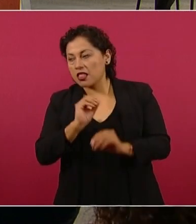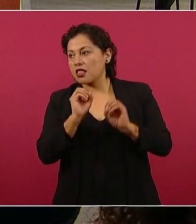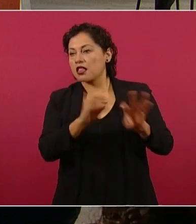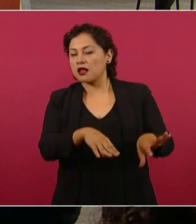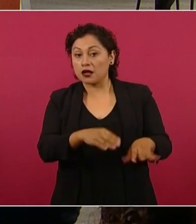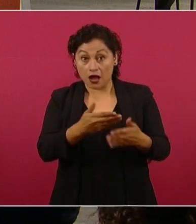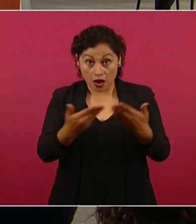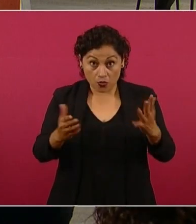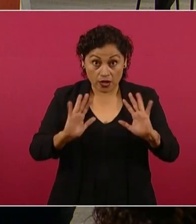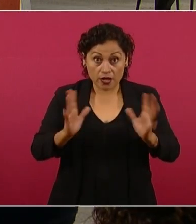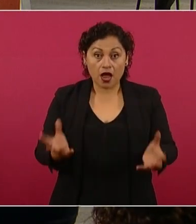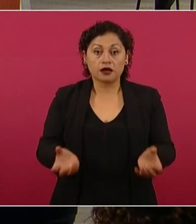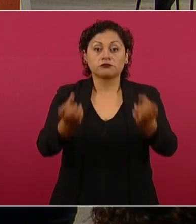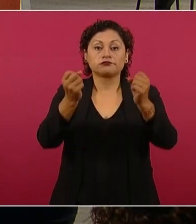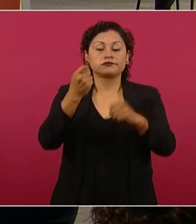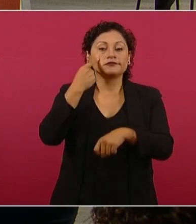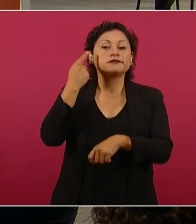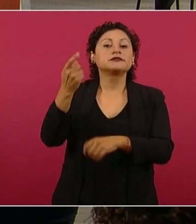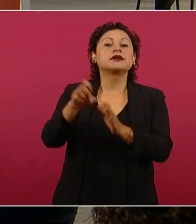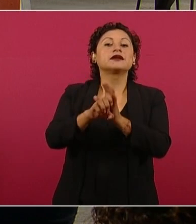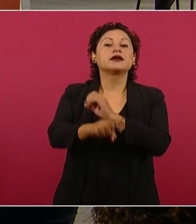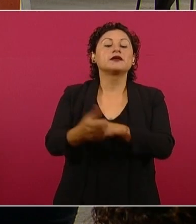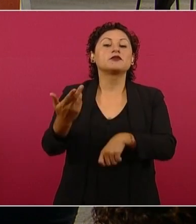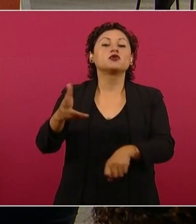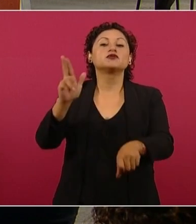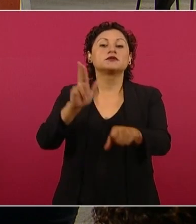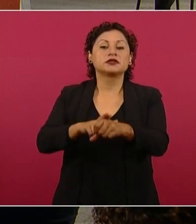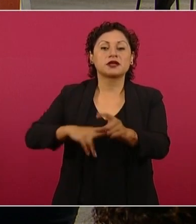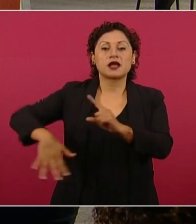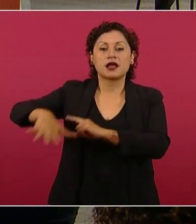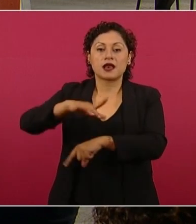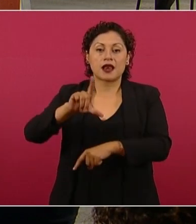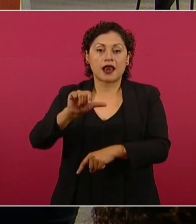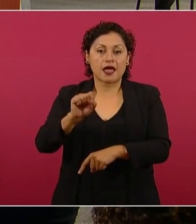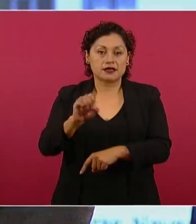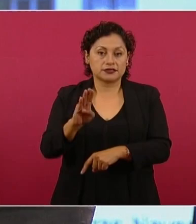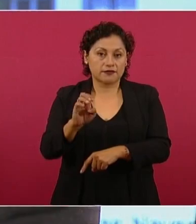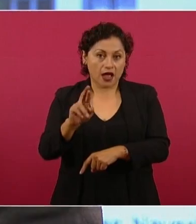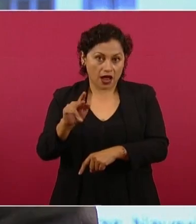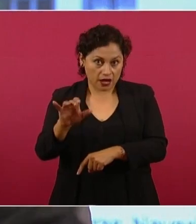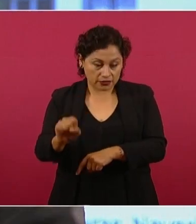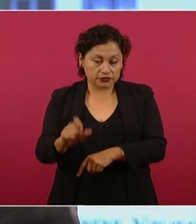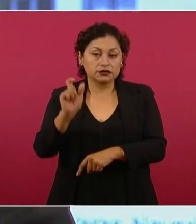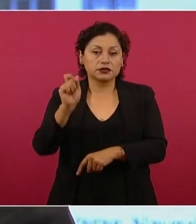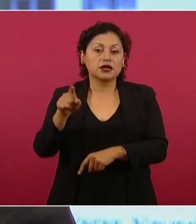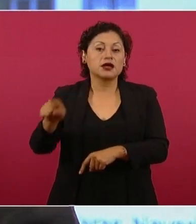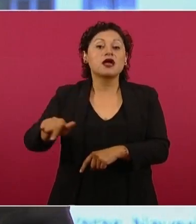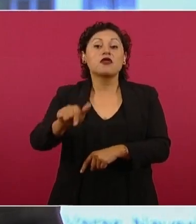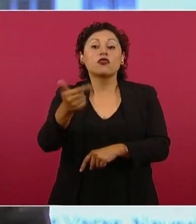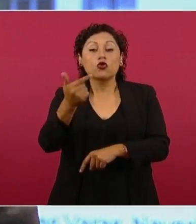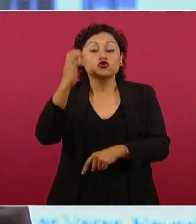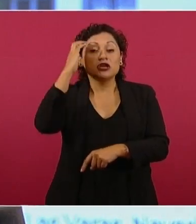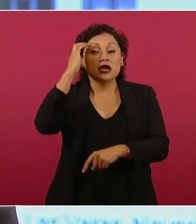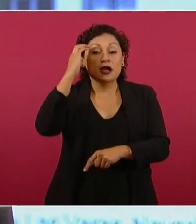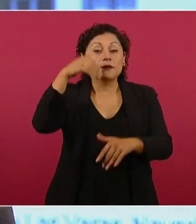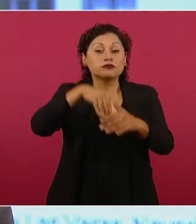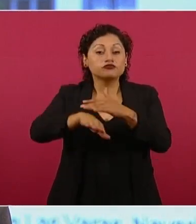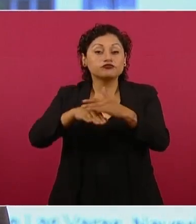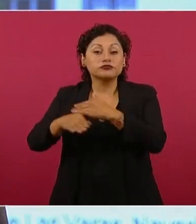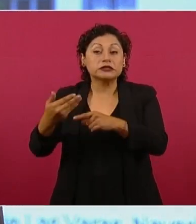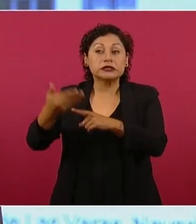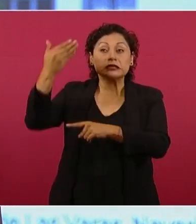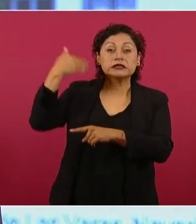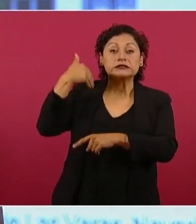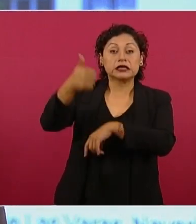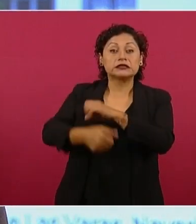este hospital básico comunitario en Las Varas. Es un hospital de 12 camas que se inauguró hace 6 años, y desde